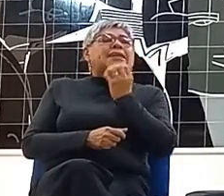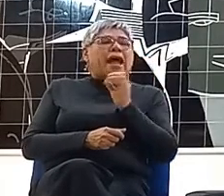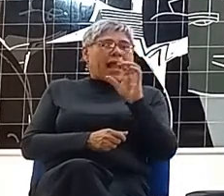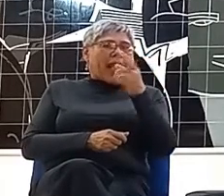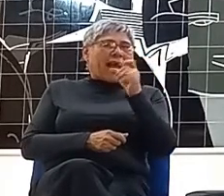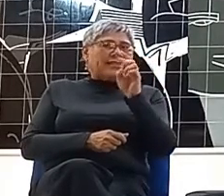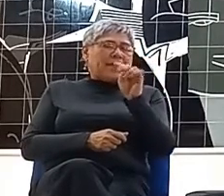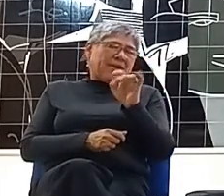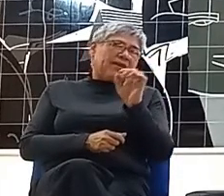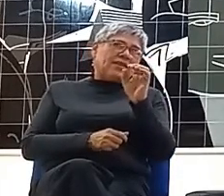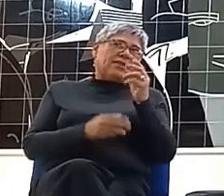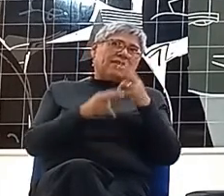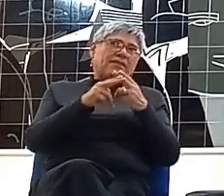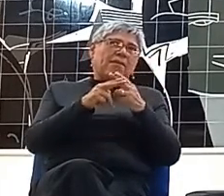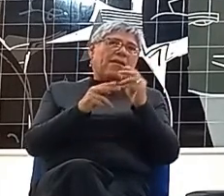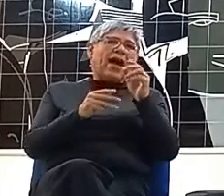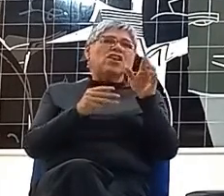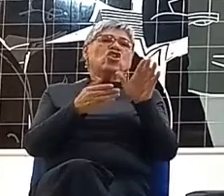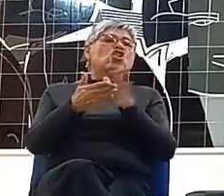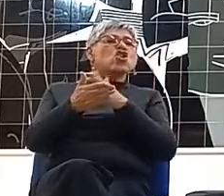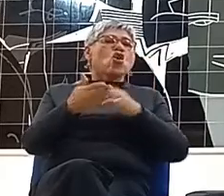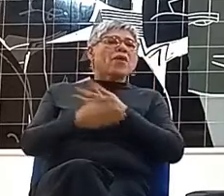que es una novela